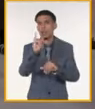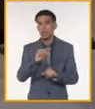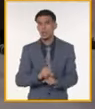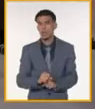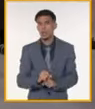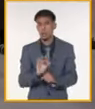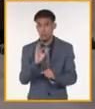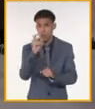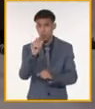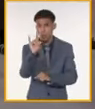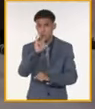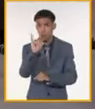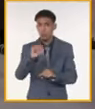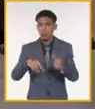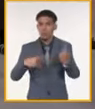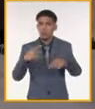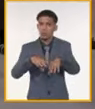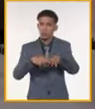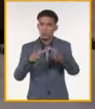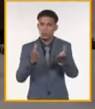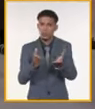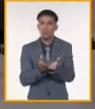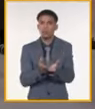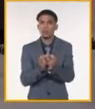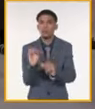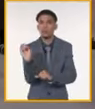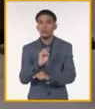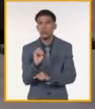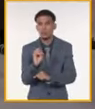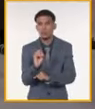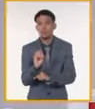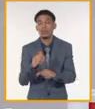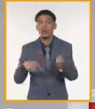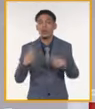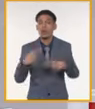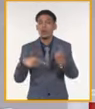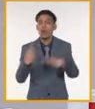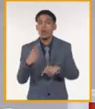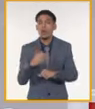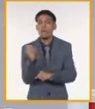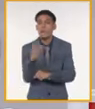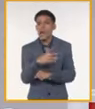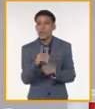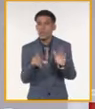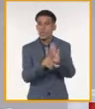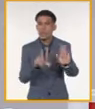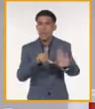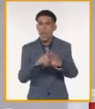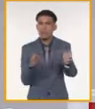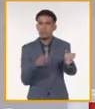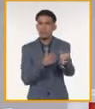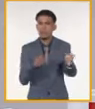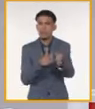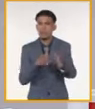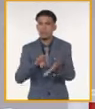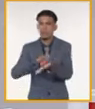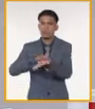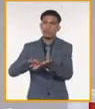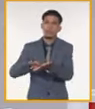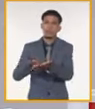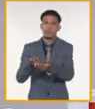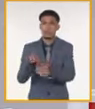la el enfrentamiento la cero a las manifestaciones de discriminación violencia y acoso en el